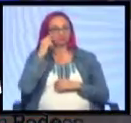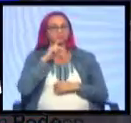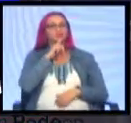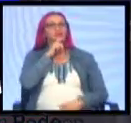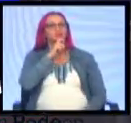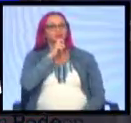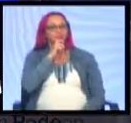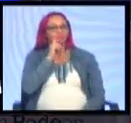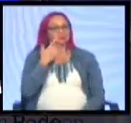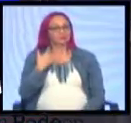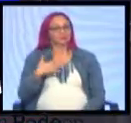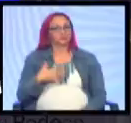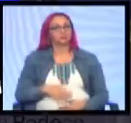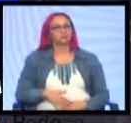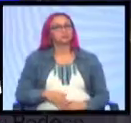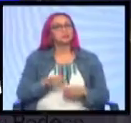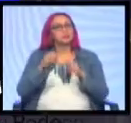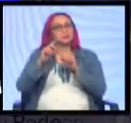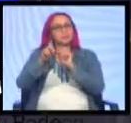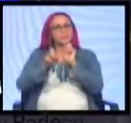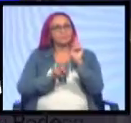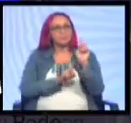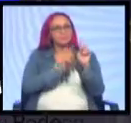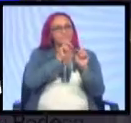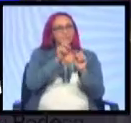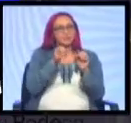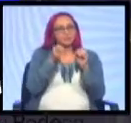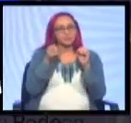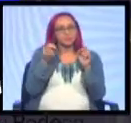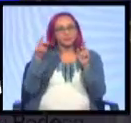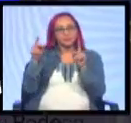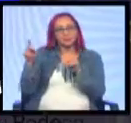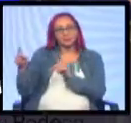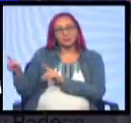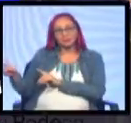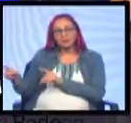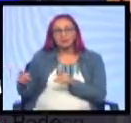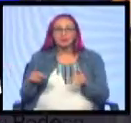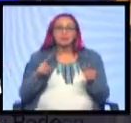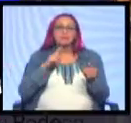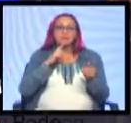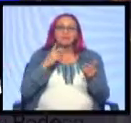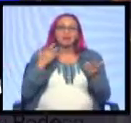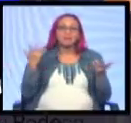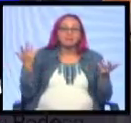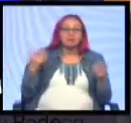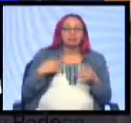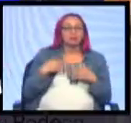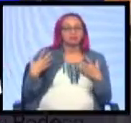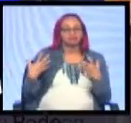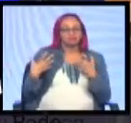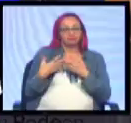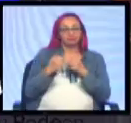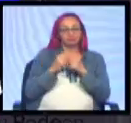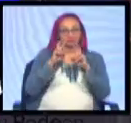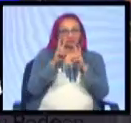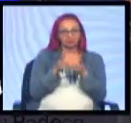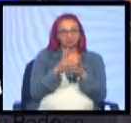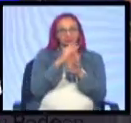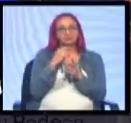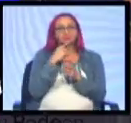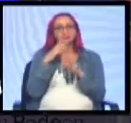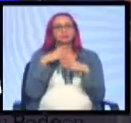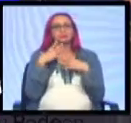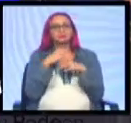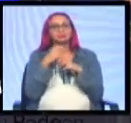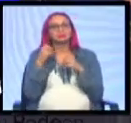difícil el montón de preguntas, la gente realmente vinculada con el tema. Dice, ¿cómo hace